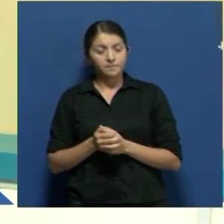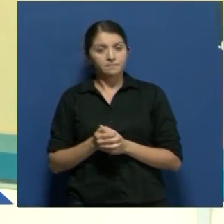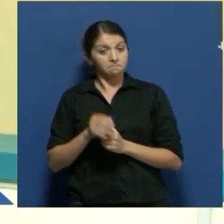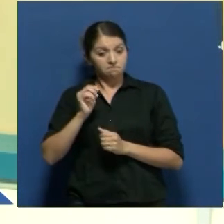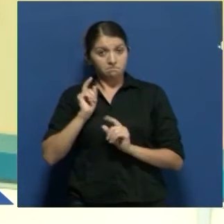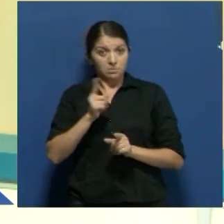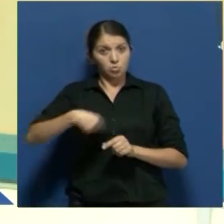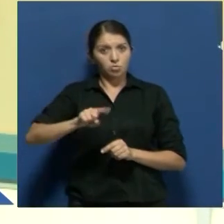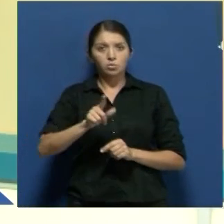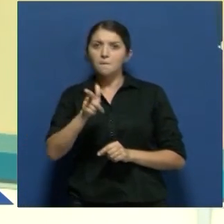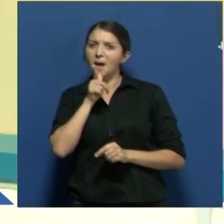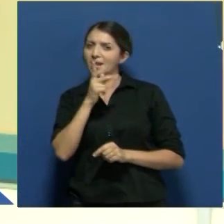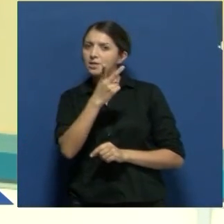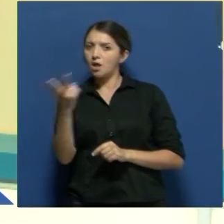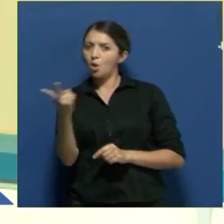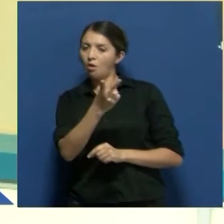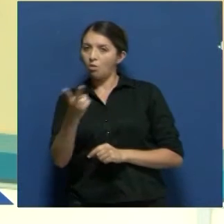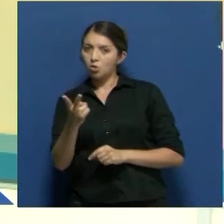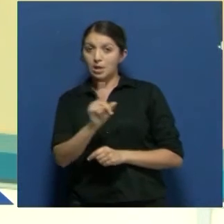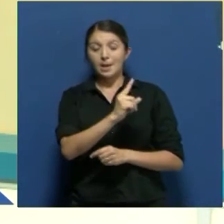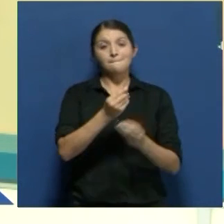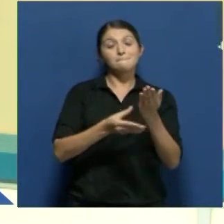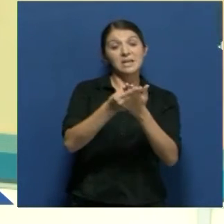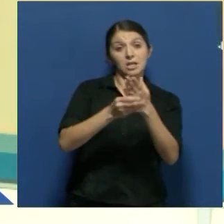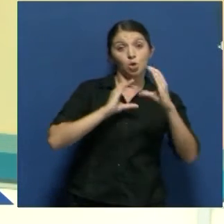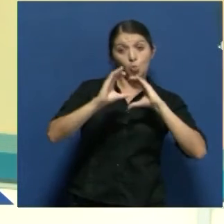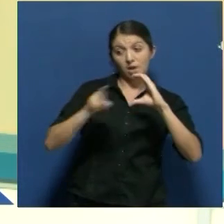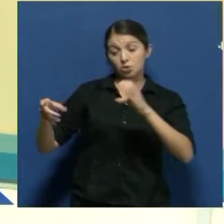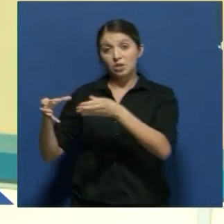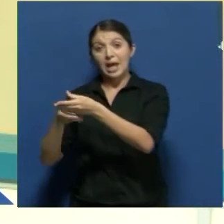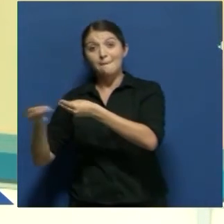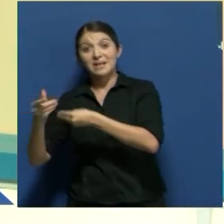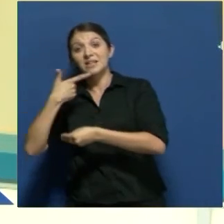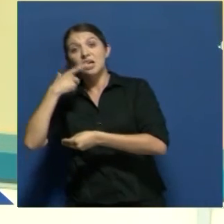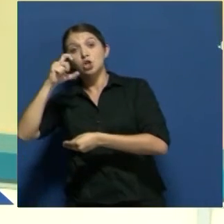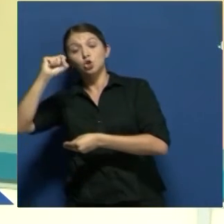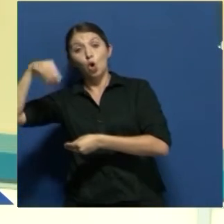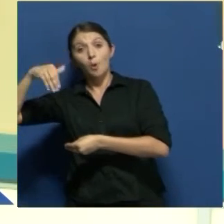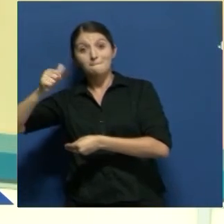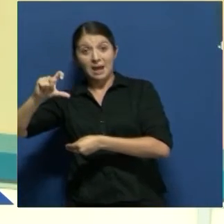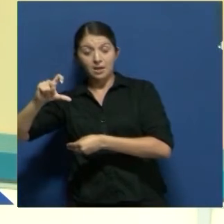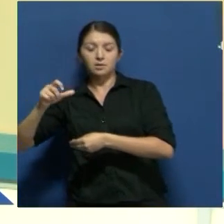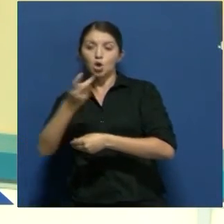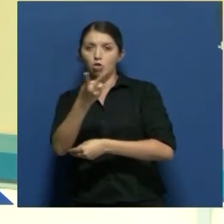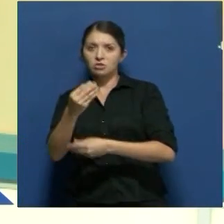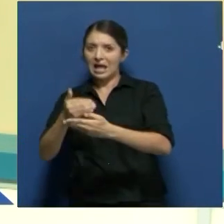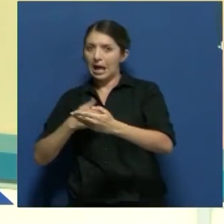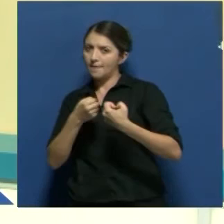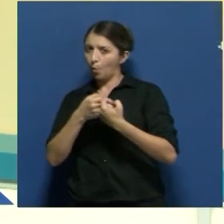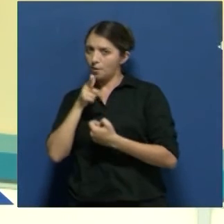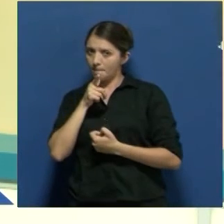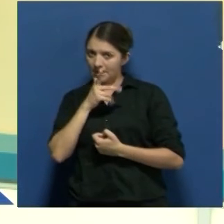ver, es que estaban de acuerdo previamente y usaron el lugar institucional para hacerlo tangible. Bueno, de eso se